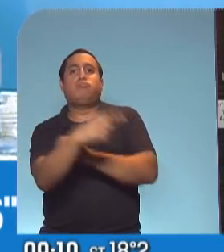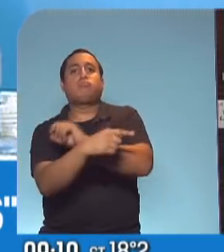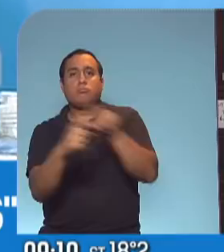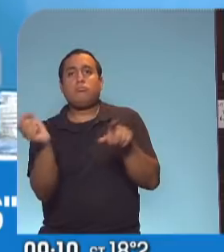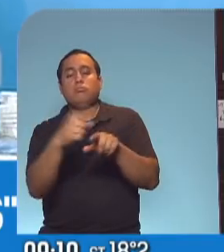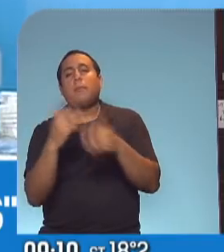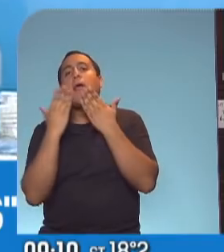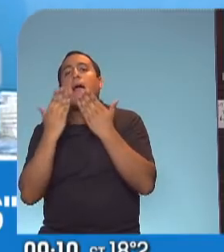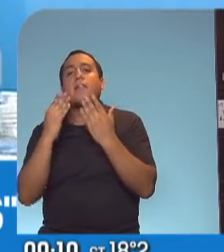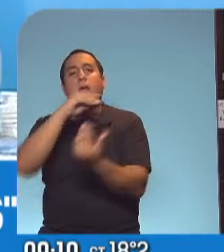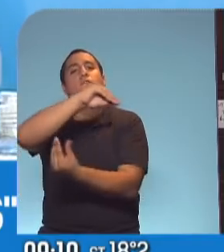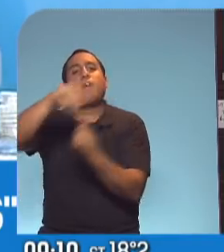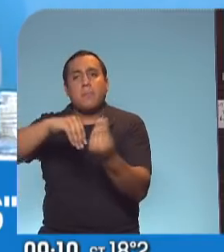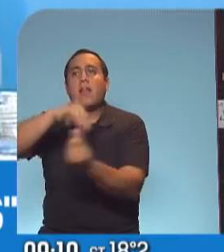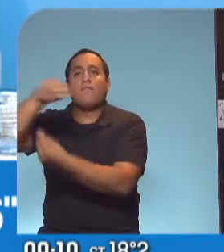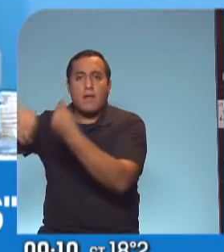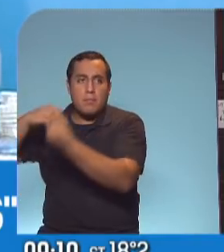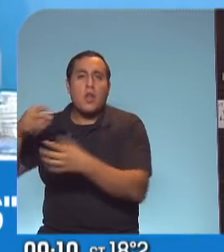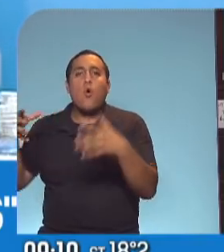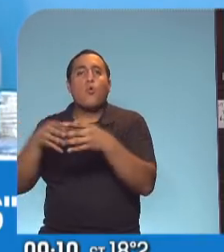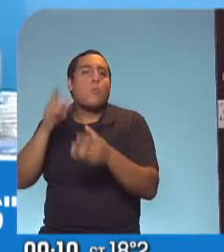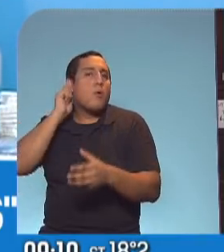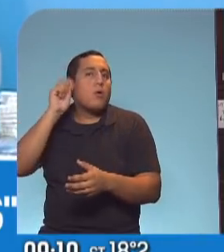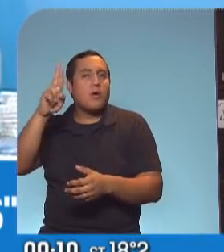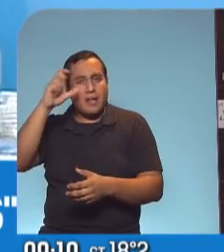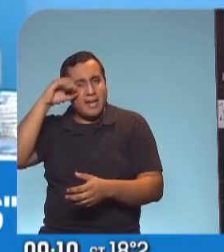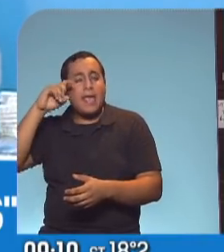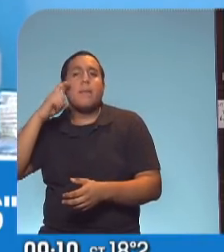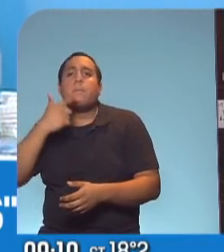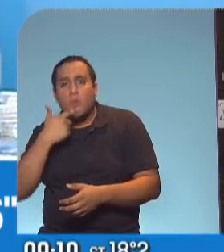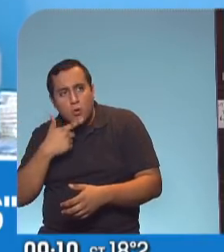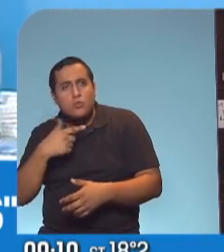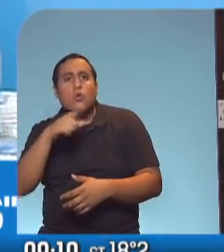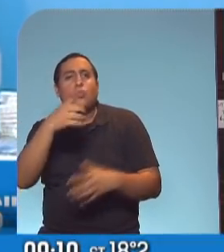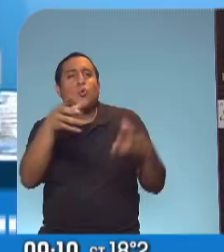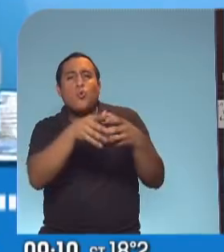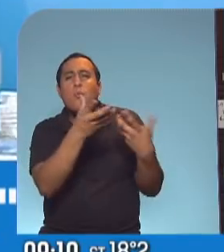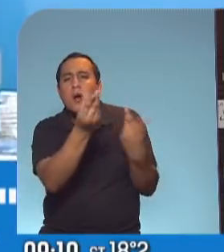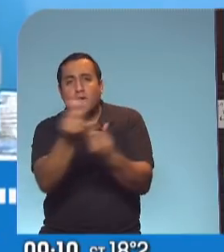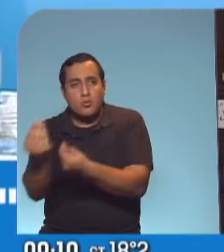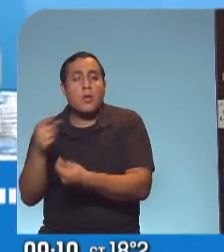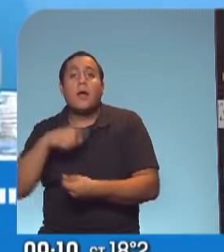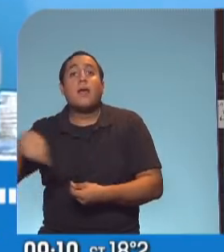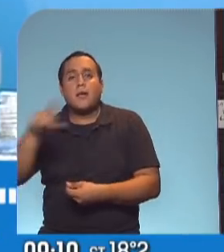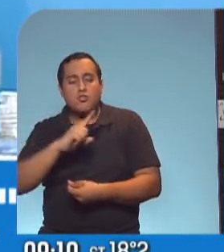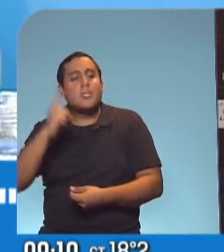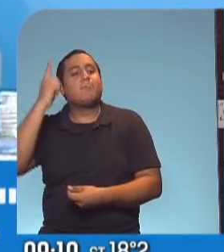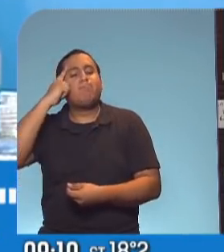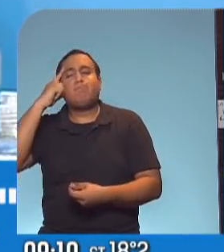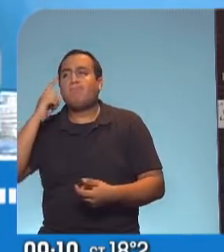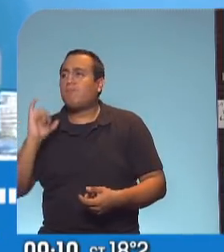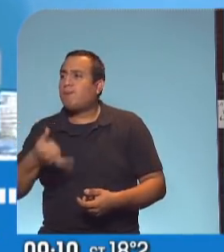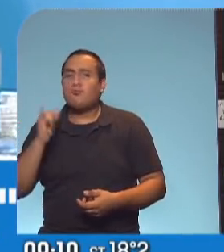a las familias, a las entidades gremiales, a las cooperativas que se entusiasmaron y se comprometieron en